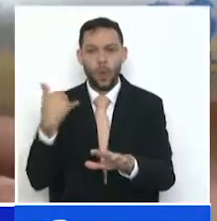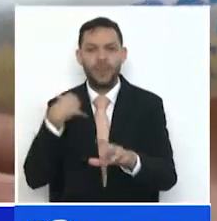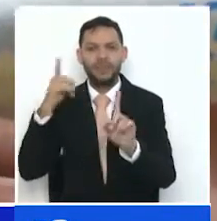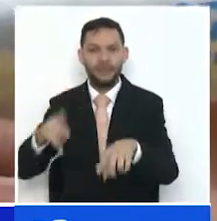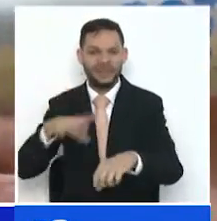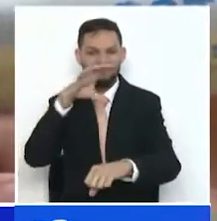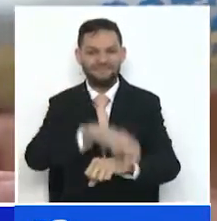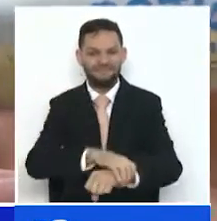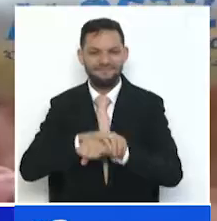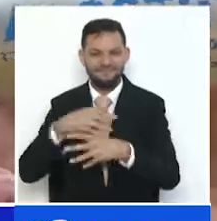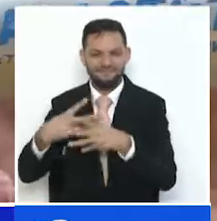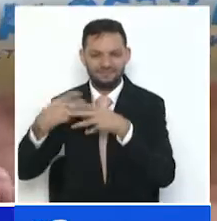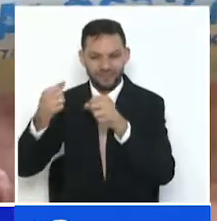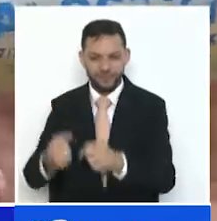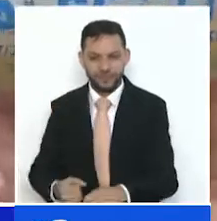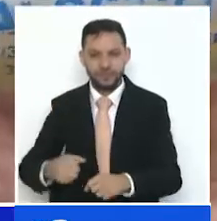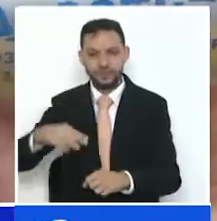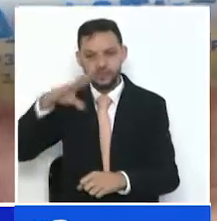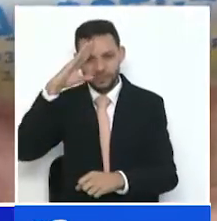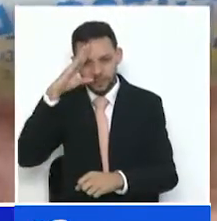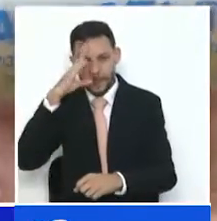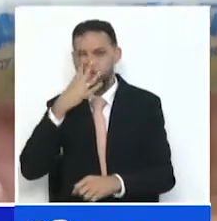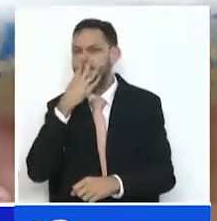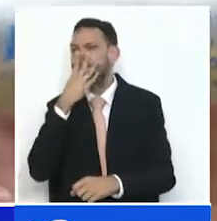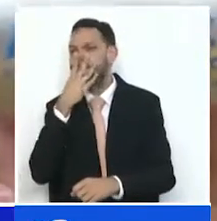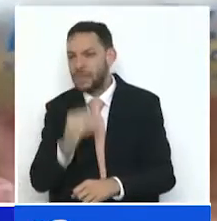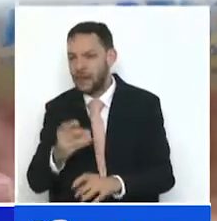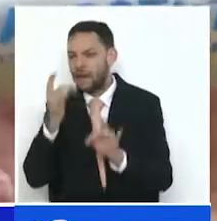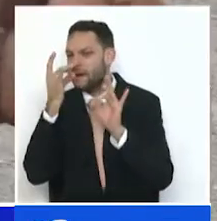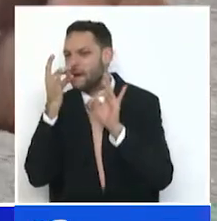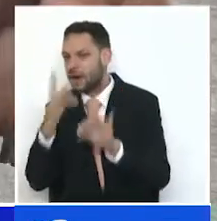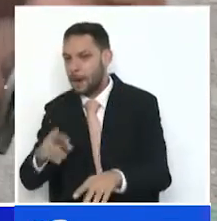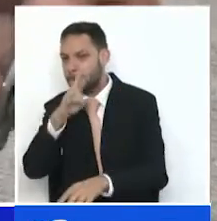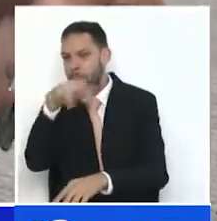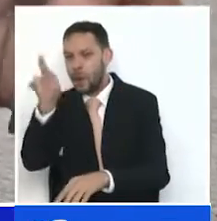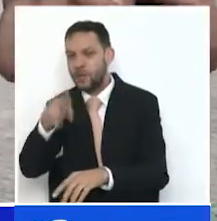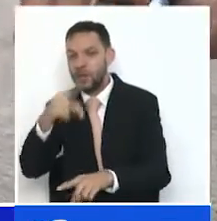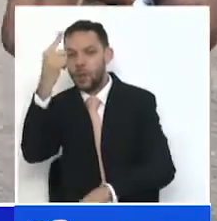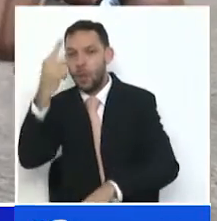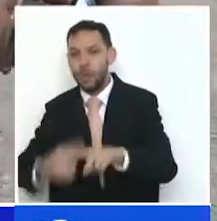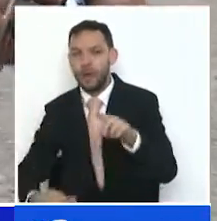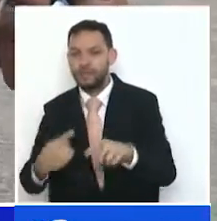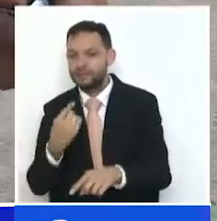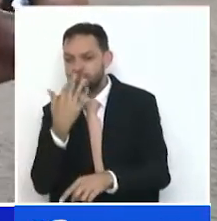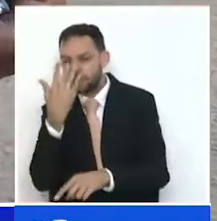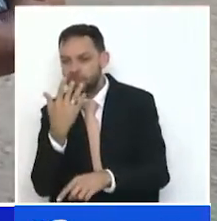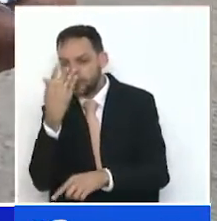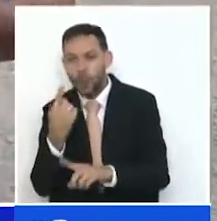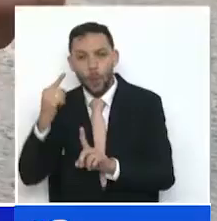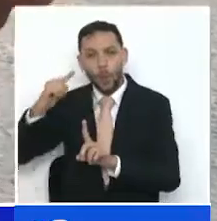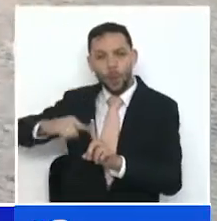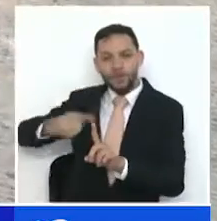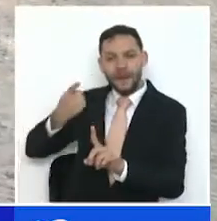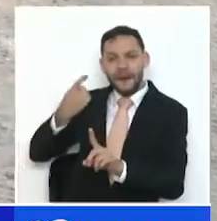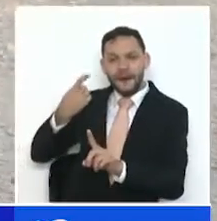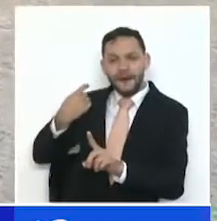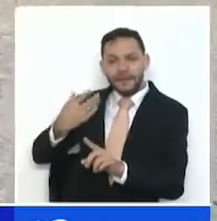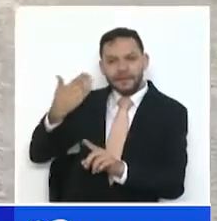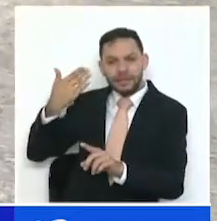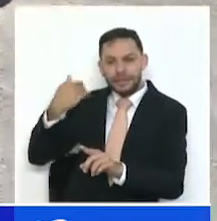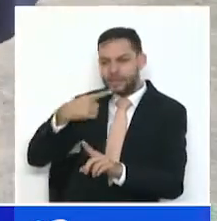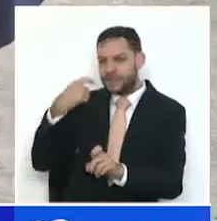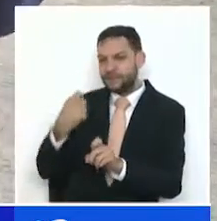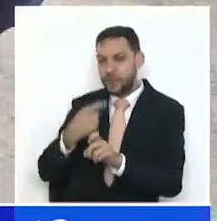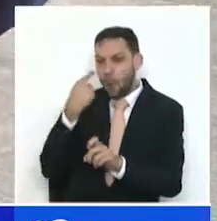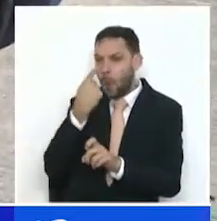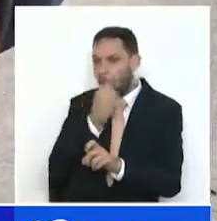más denunciaron que la fuerza pública estaría utilizando elementos prohibidos. Voy para casi un mes que casi pierdo la vista, los ojos